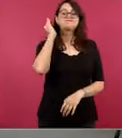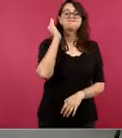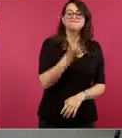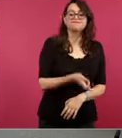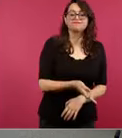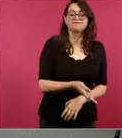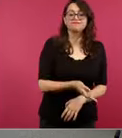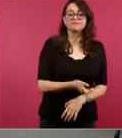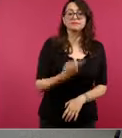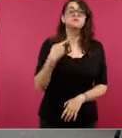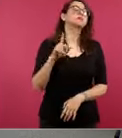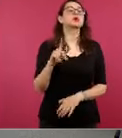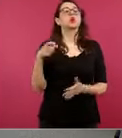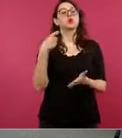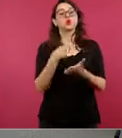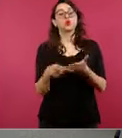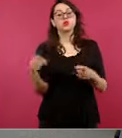pero el que lo compró